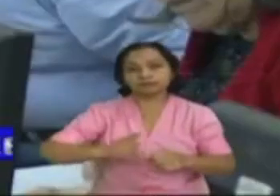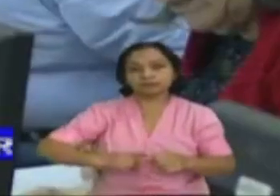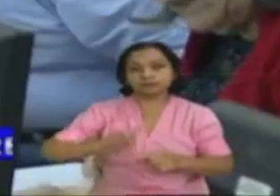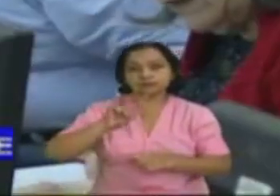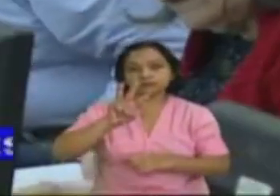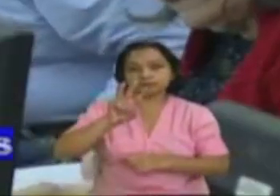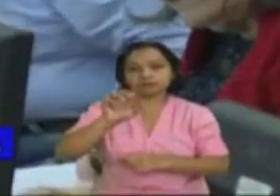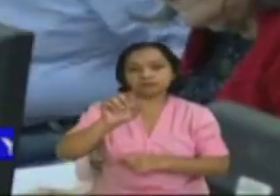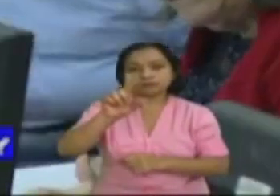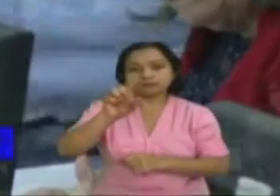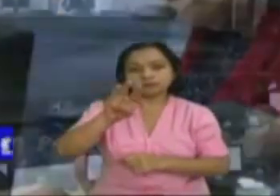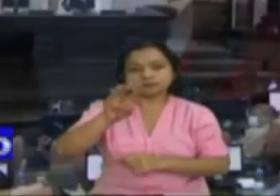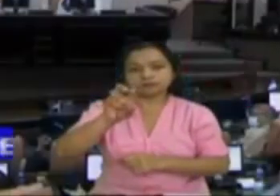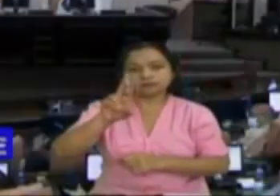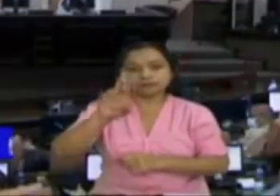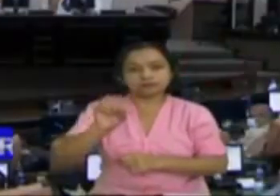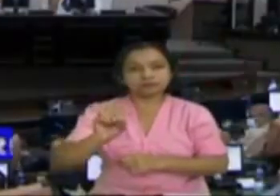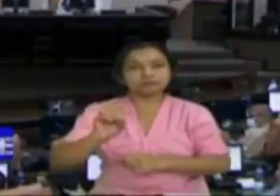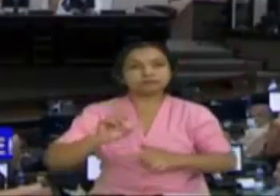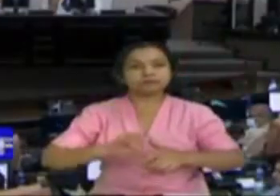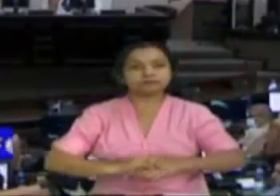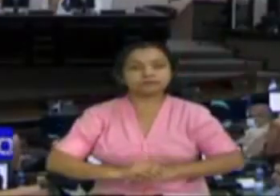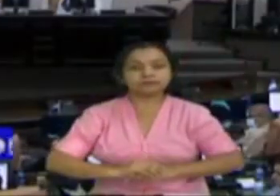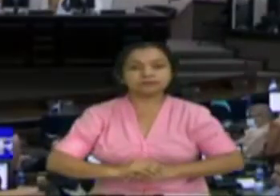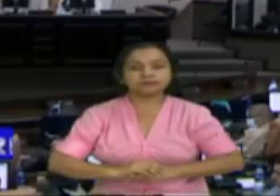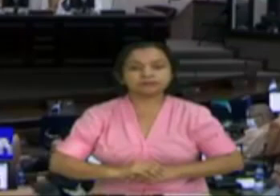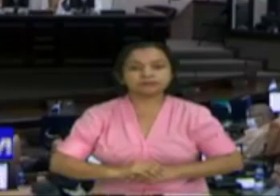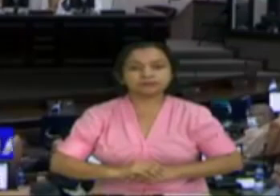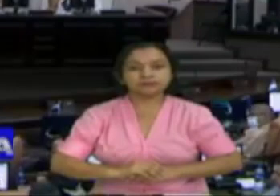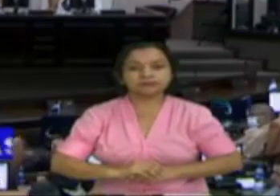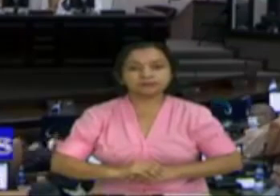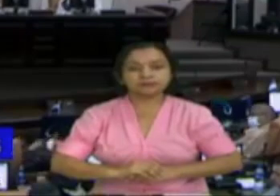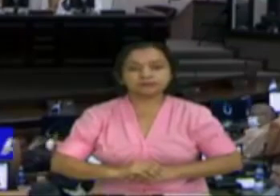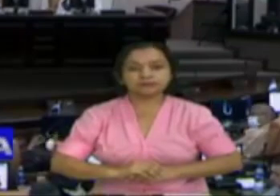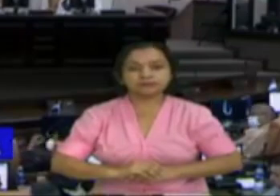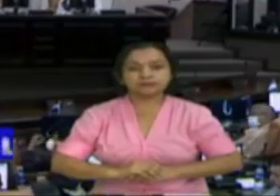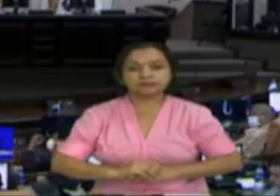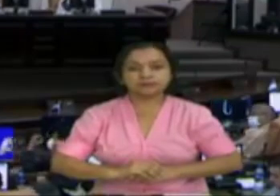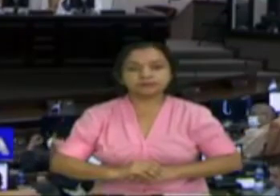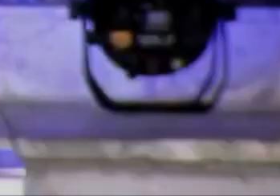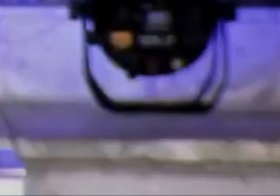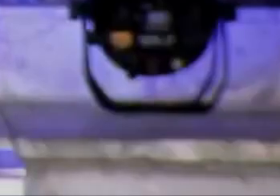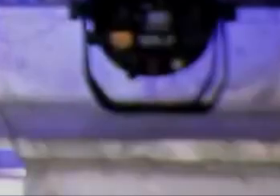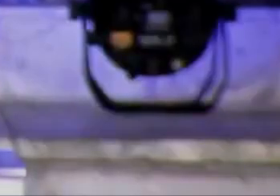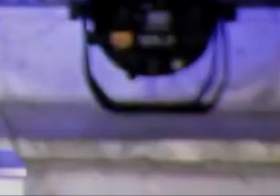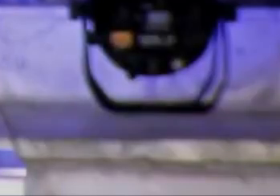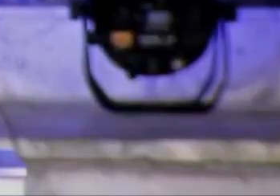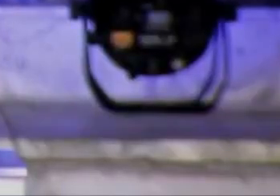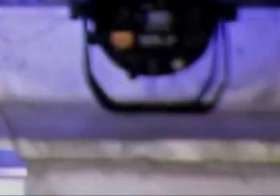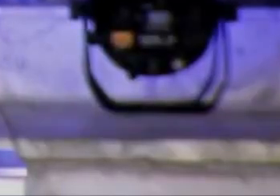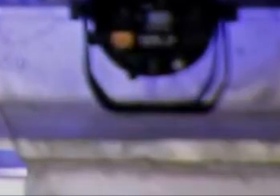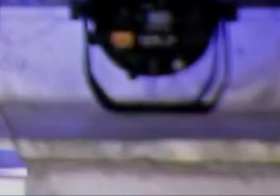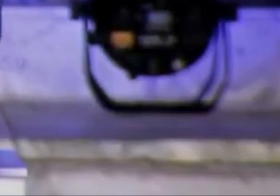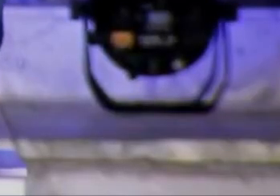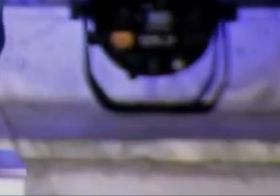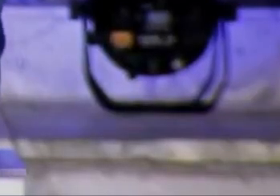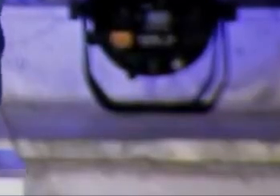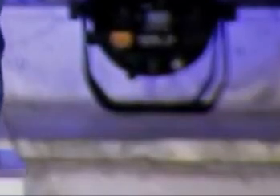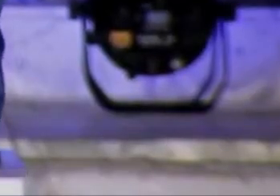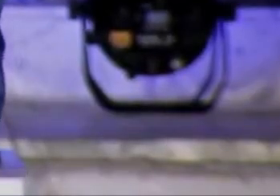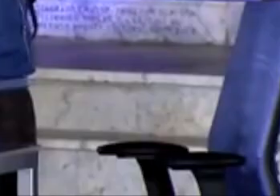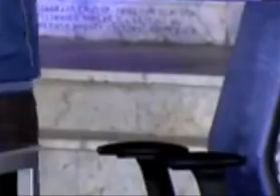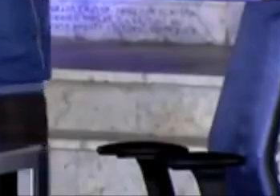siguen sin aclarar en la ley que son los crímenes de odio que se castigarían con cadena perpetua la falta de aclaración no es lo de menos